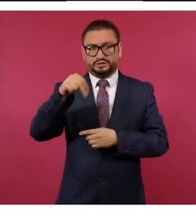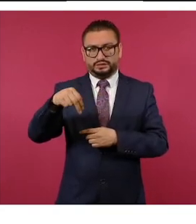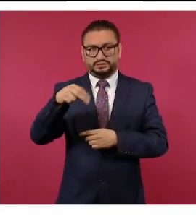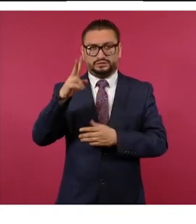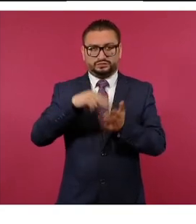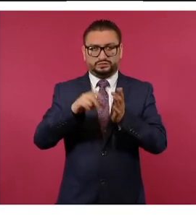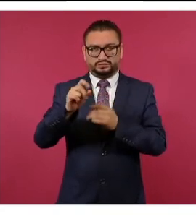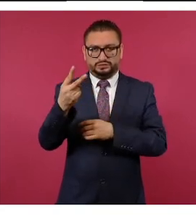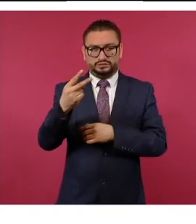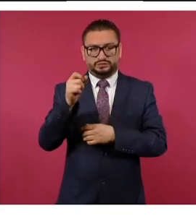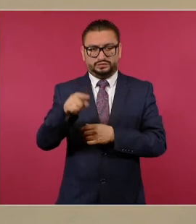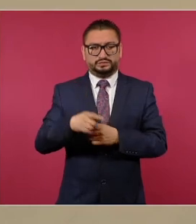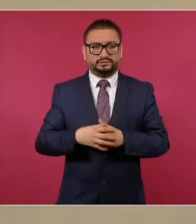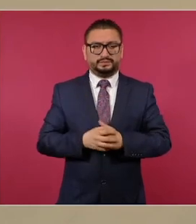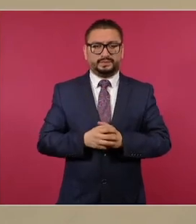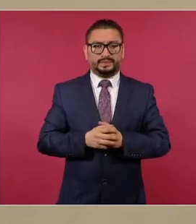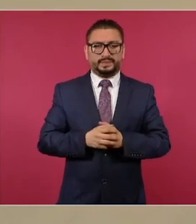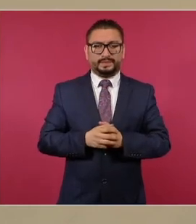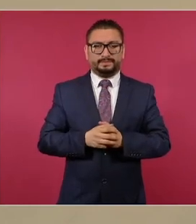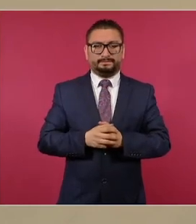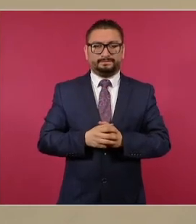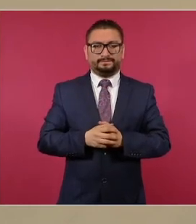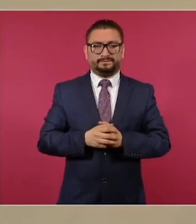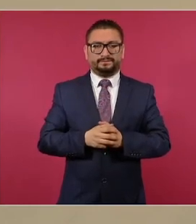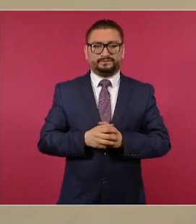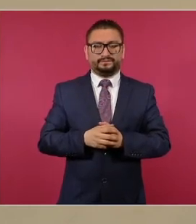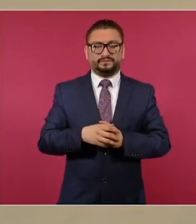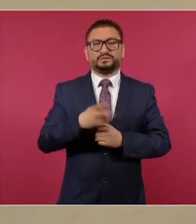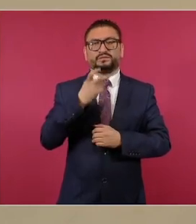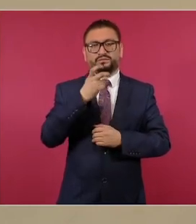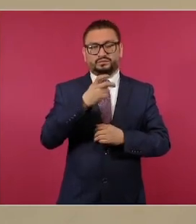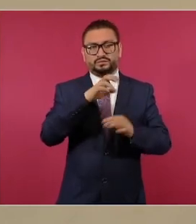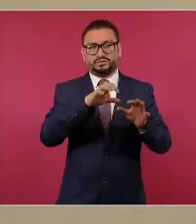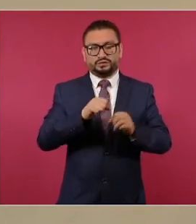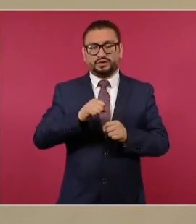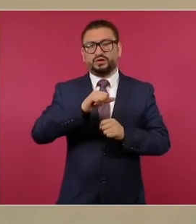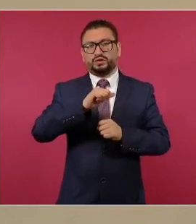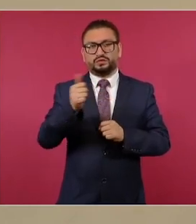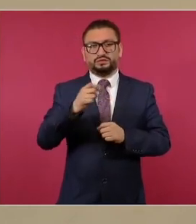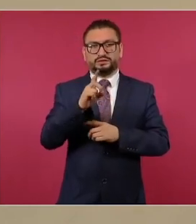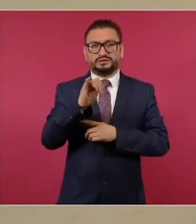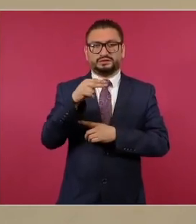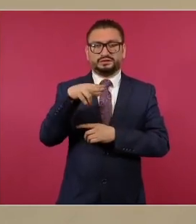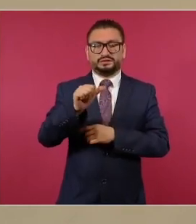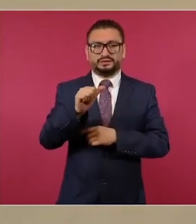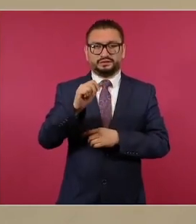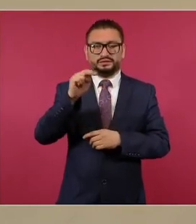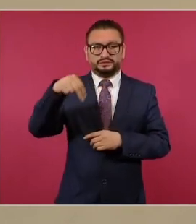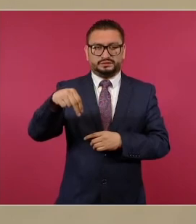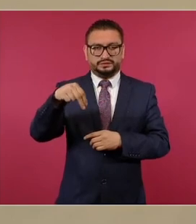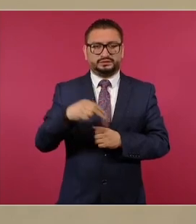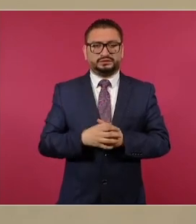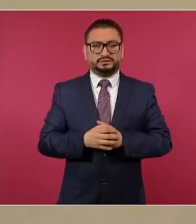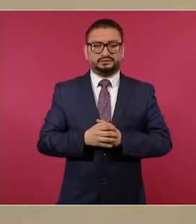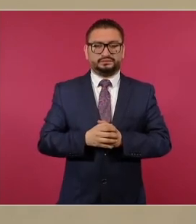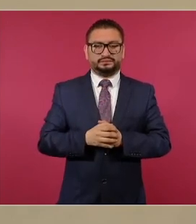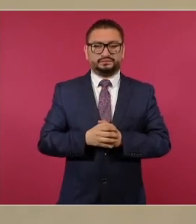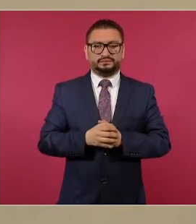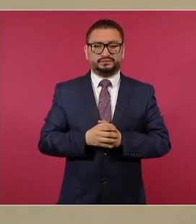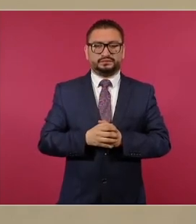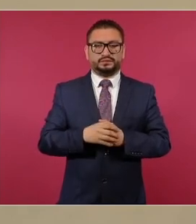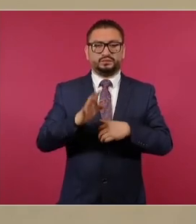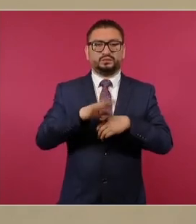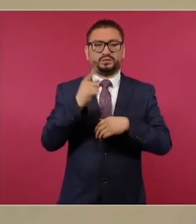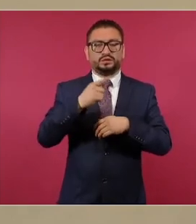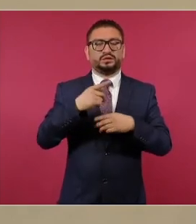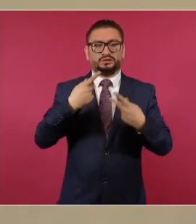2022. Adelante. Esta vinculación a proceso de Diana N. por el